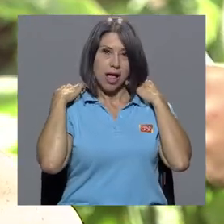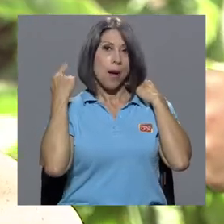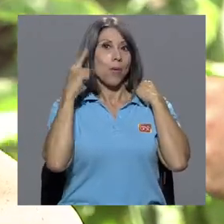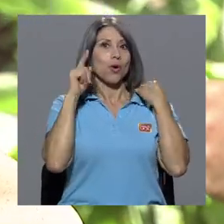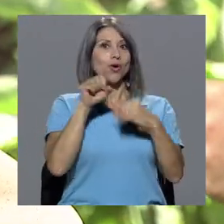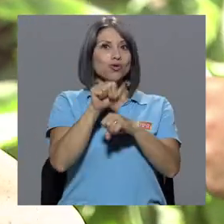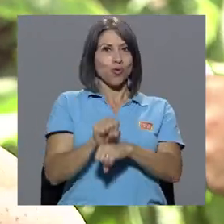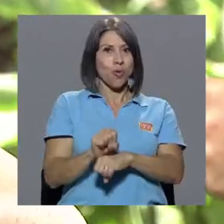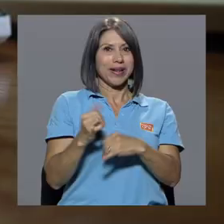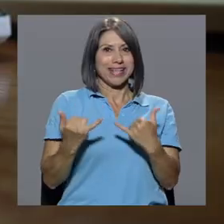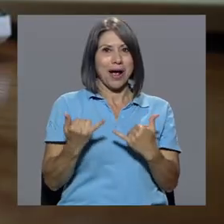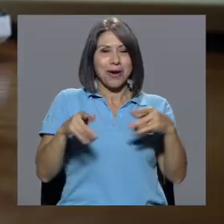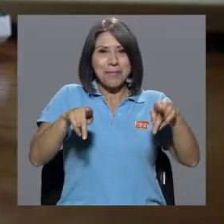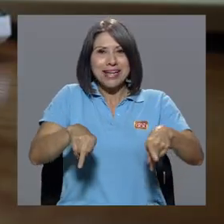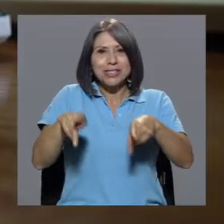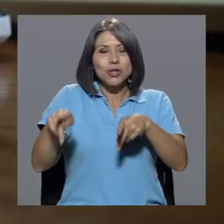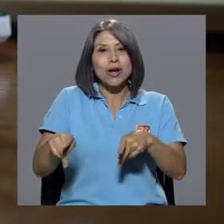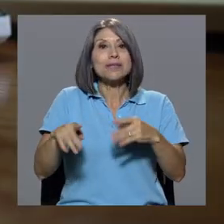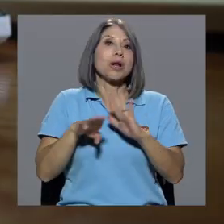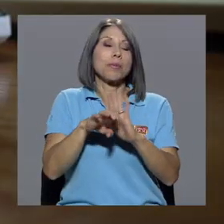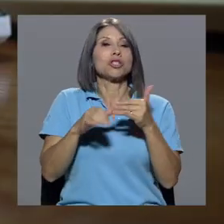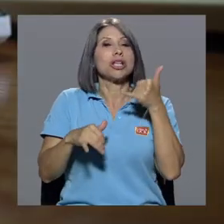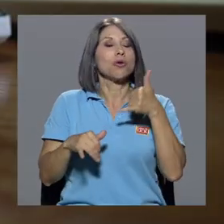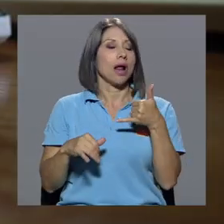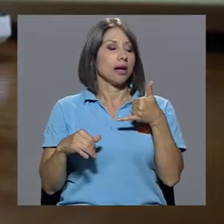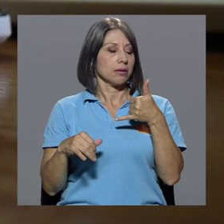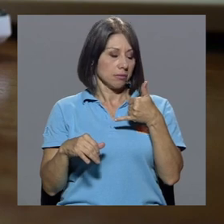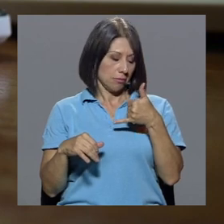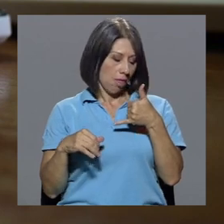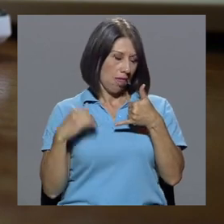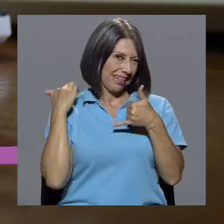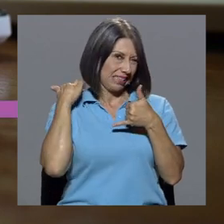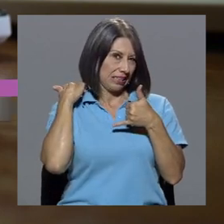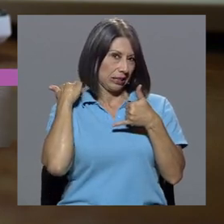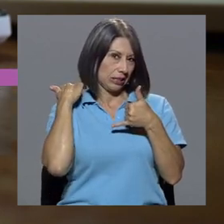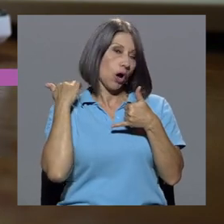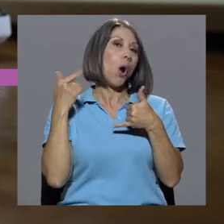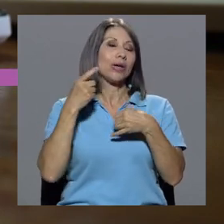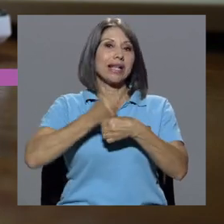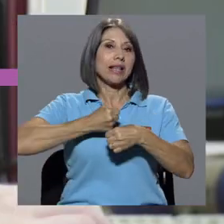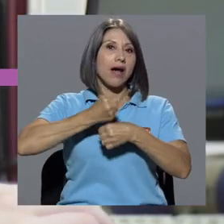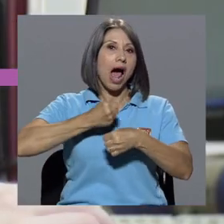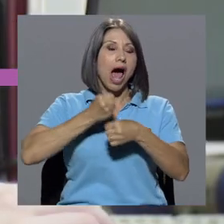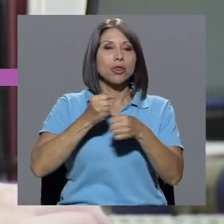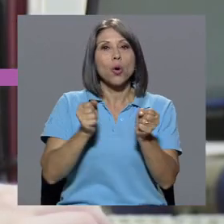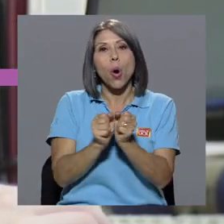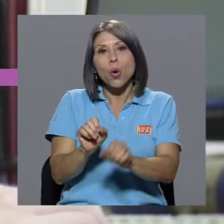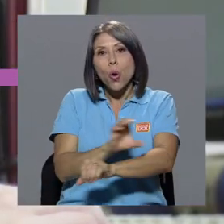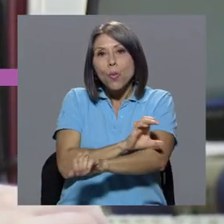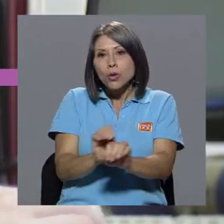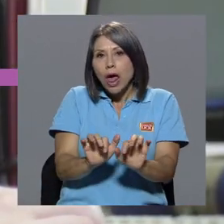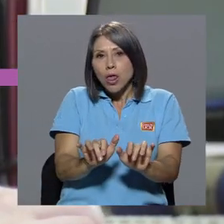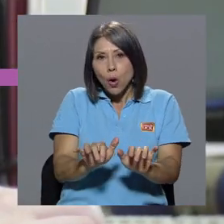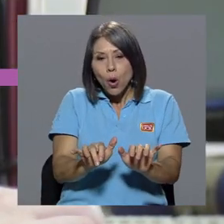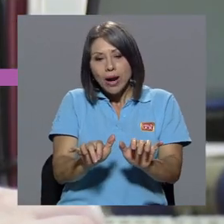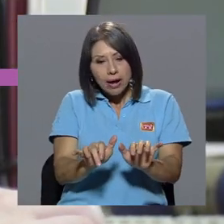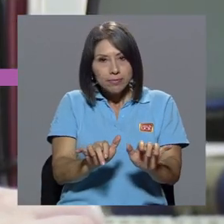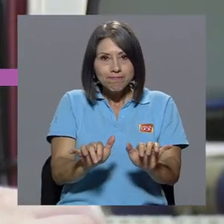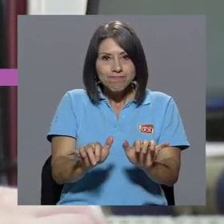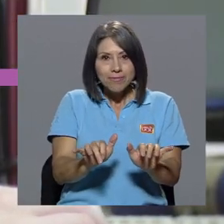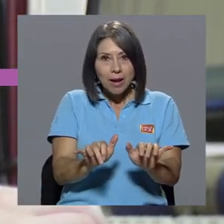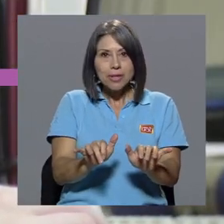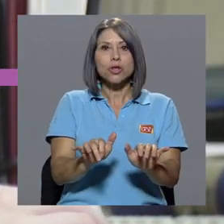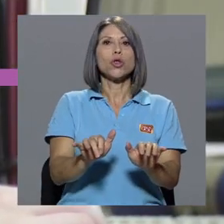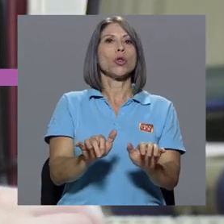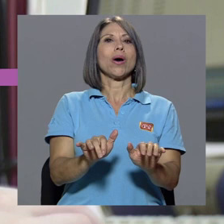adoptando las personas hoy en día, estar viendo el celular o estar trabajando con la con la computadora no